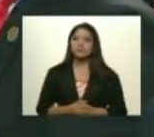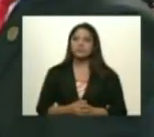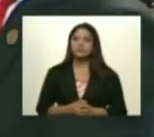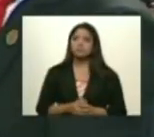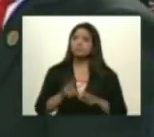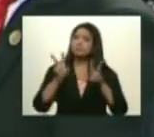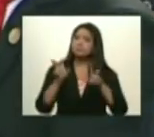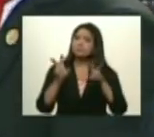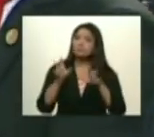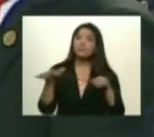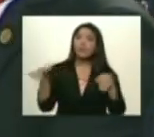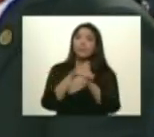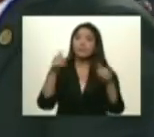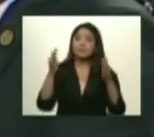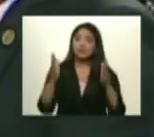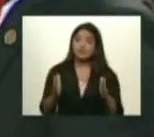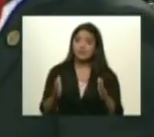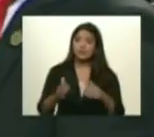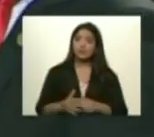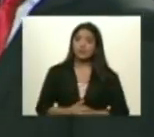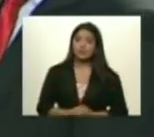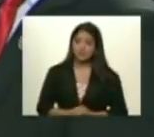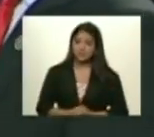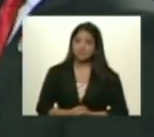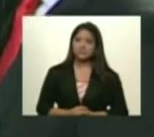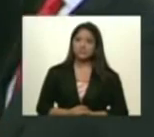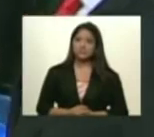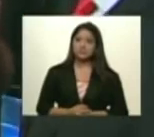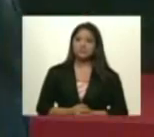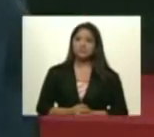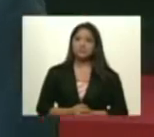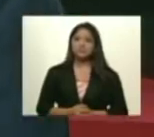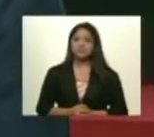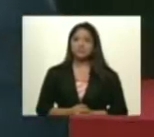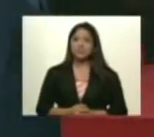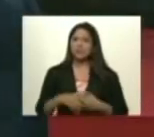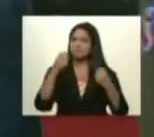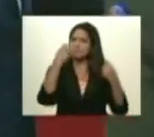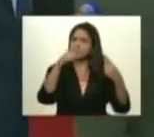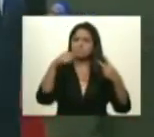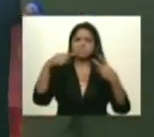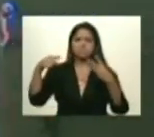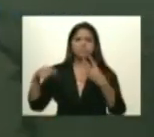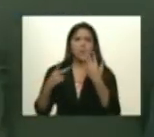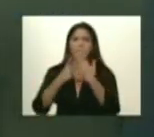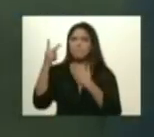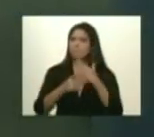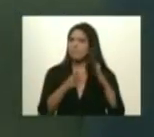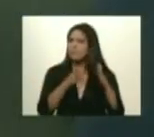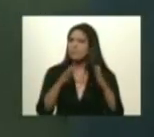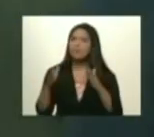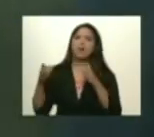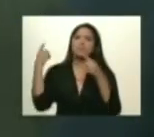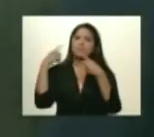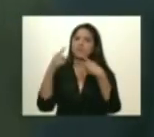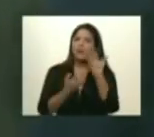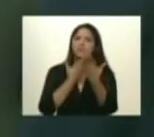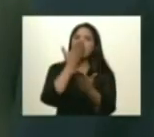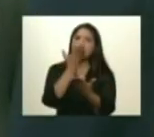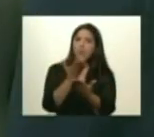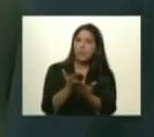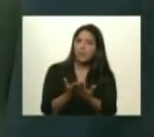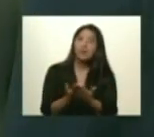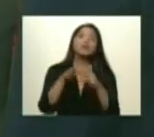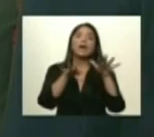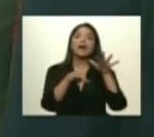nombrado gabinete ministerial, que ha aportado diferentes estrategias en esas propuestas de